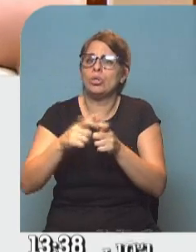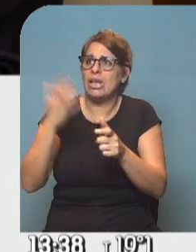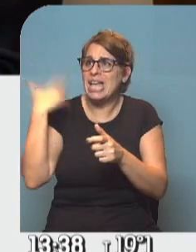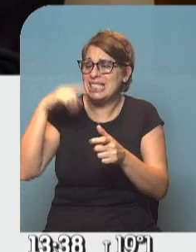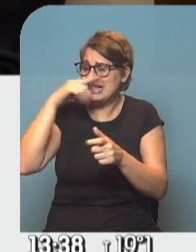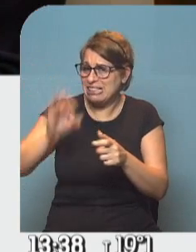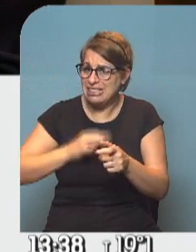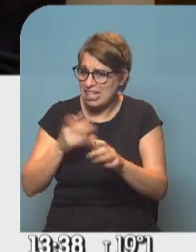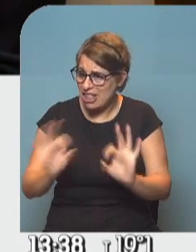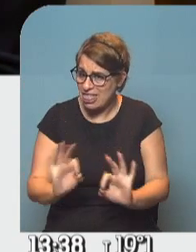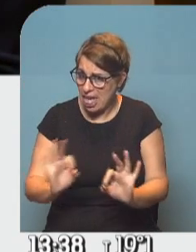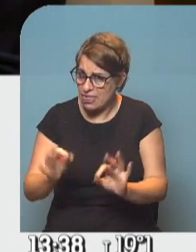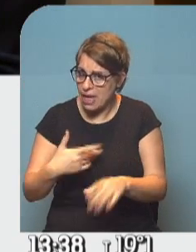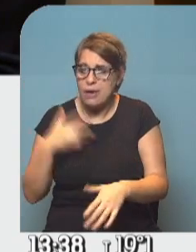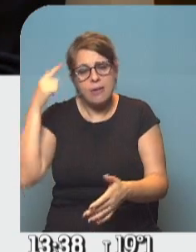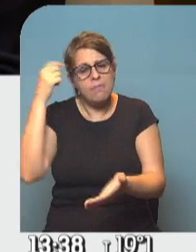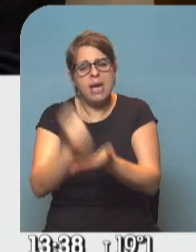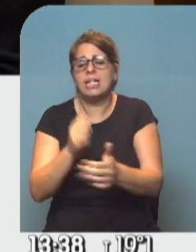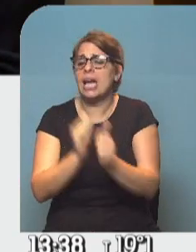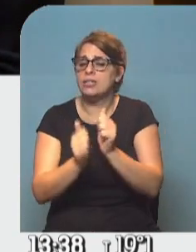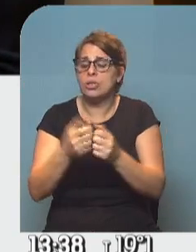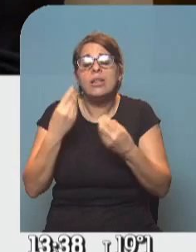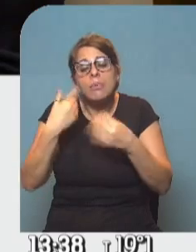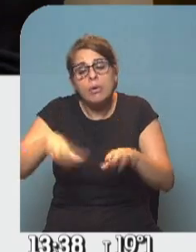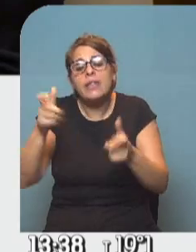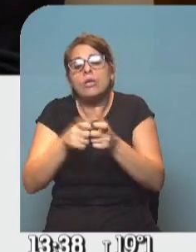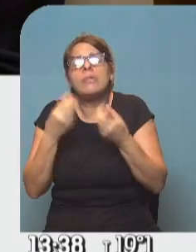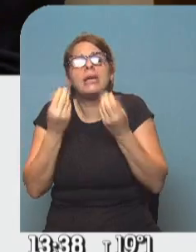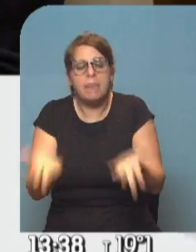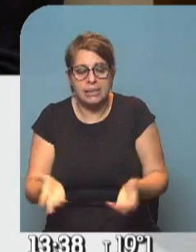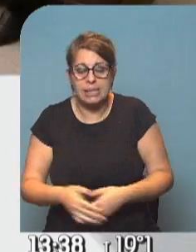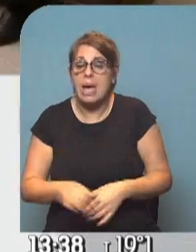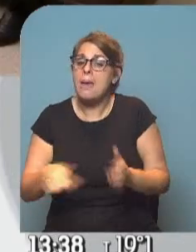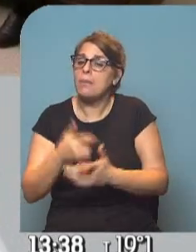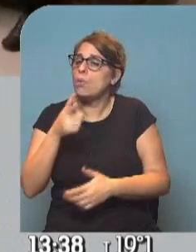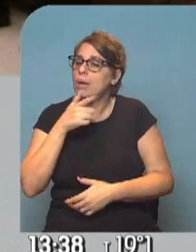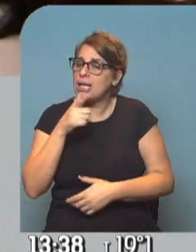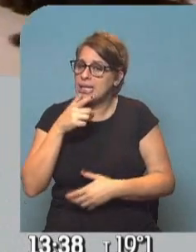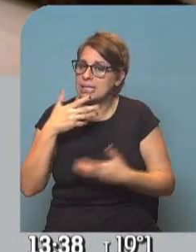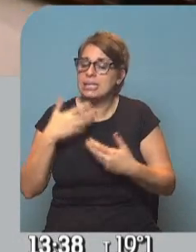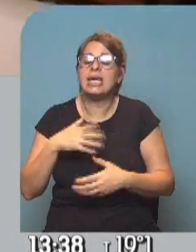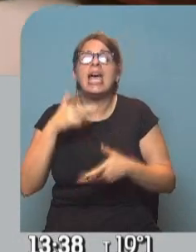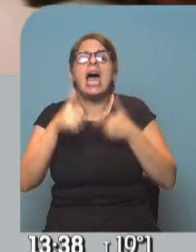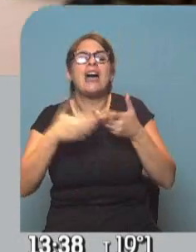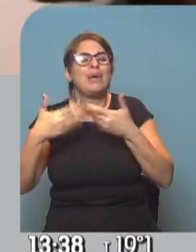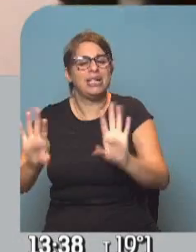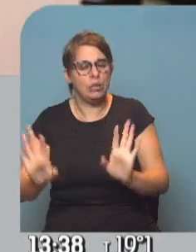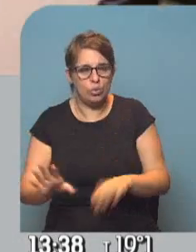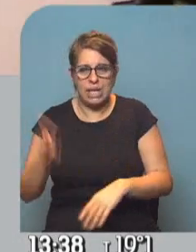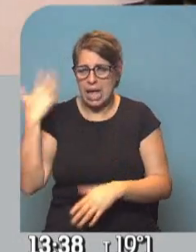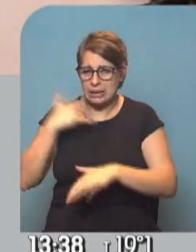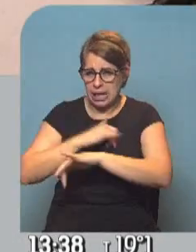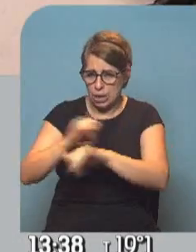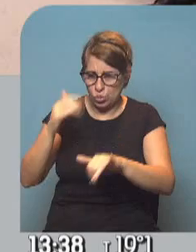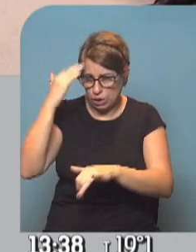va a ocurrir allí, y de allí en más a ver cómo se encaminan. Pero me parece que la renuncia a las armas como tal, que fue anunciada por